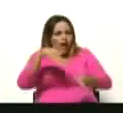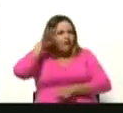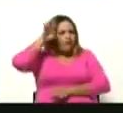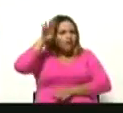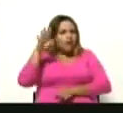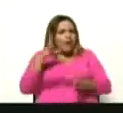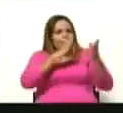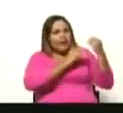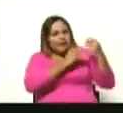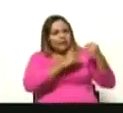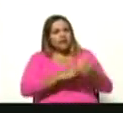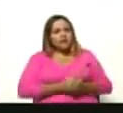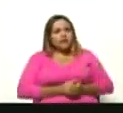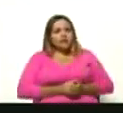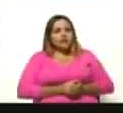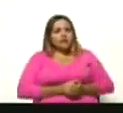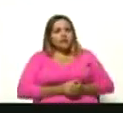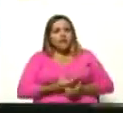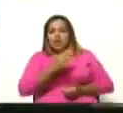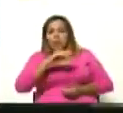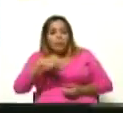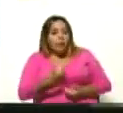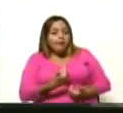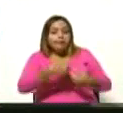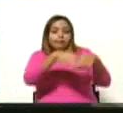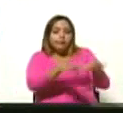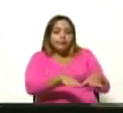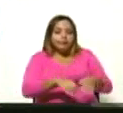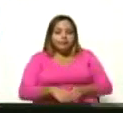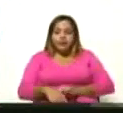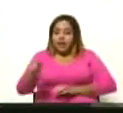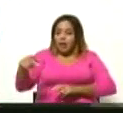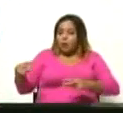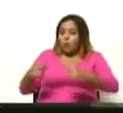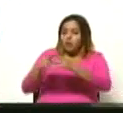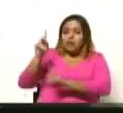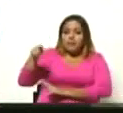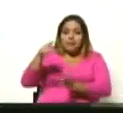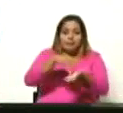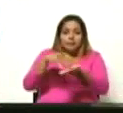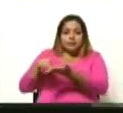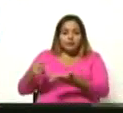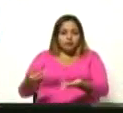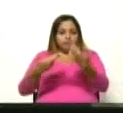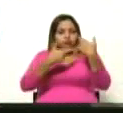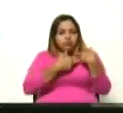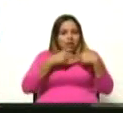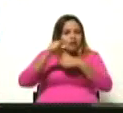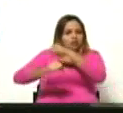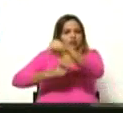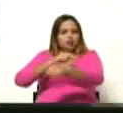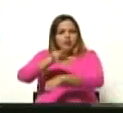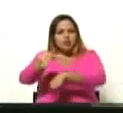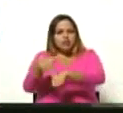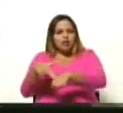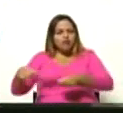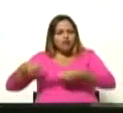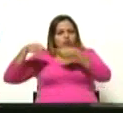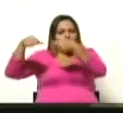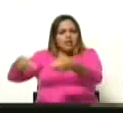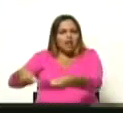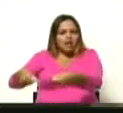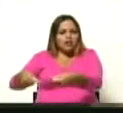de esperanza, que nada nos puede detener. En el encuentro también participan representantes de la Asociación Nacional de Supermercados